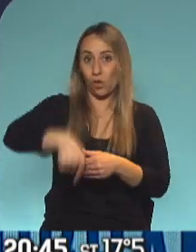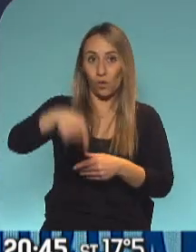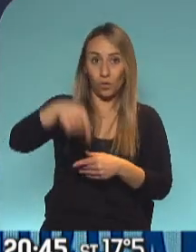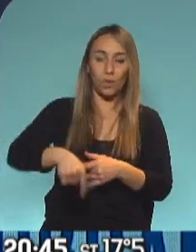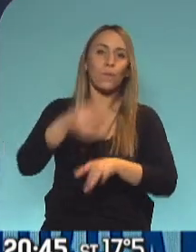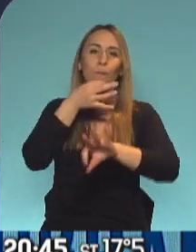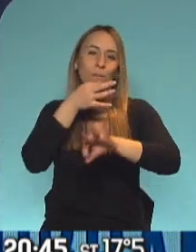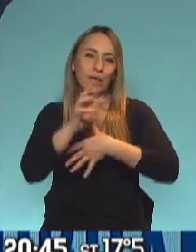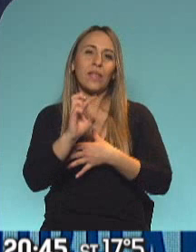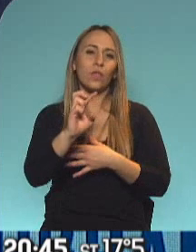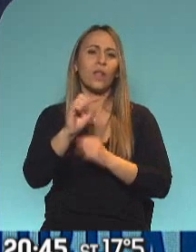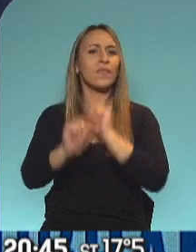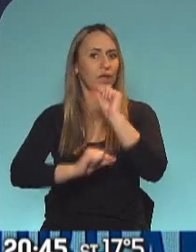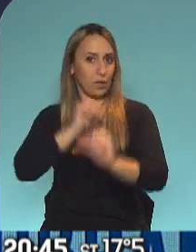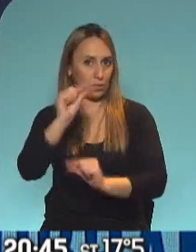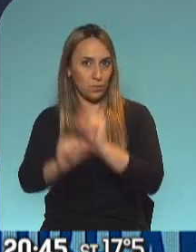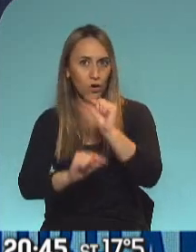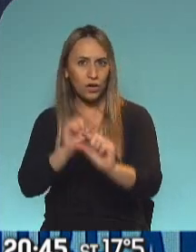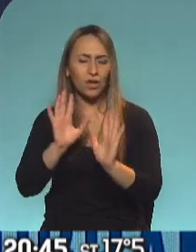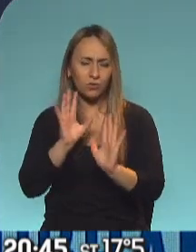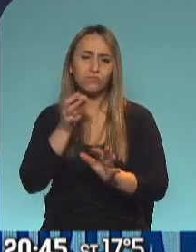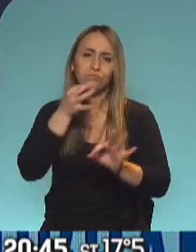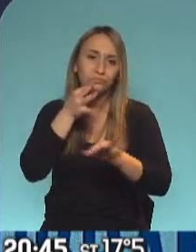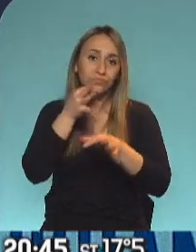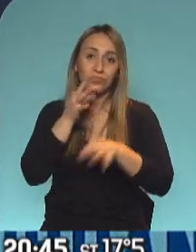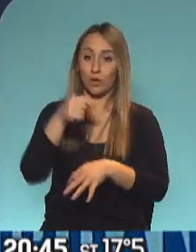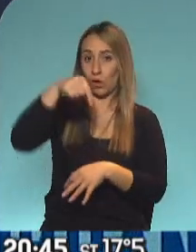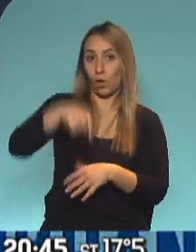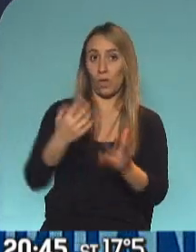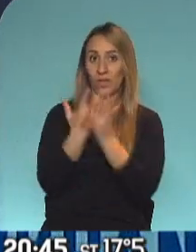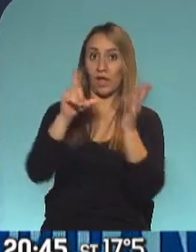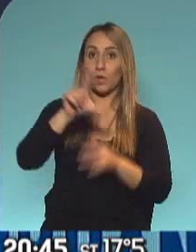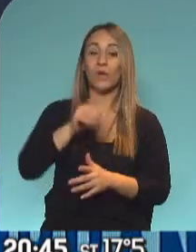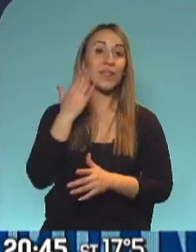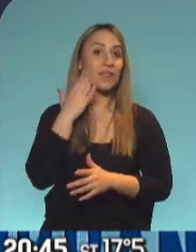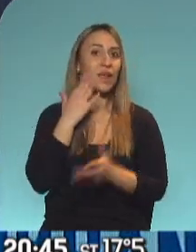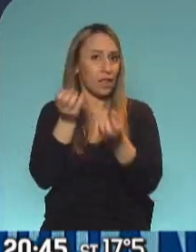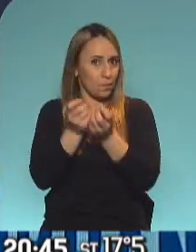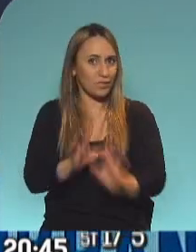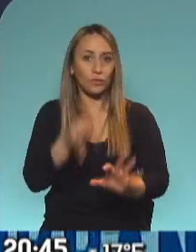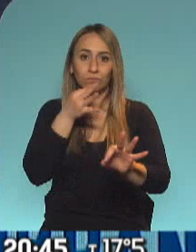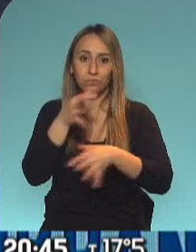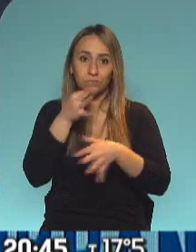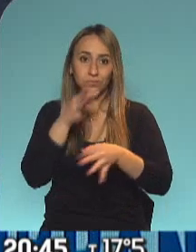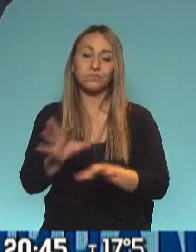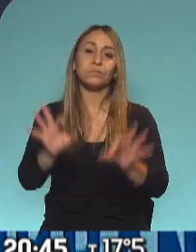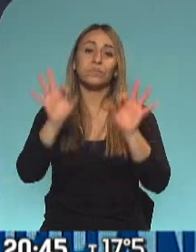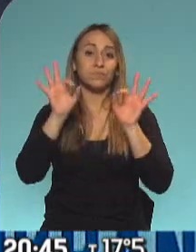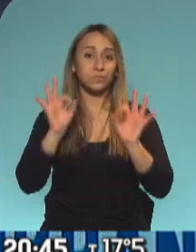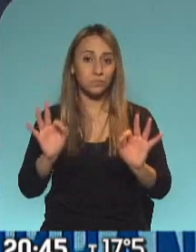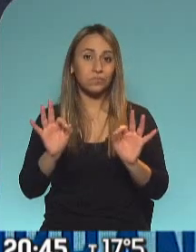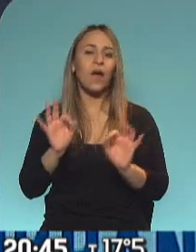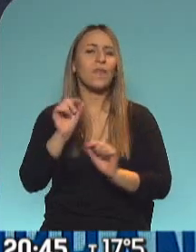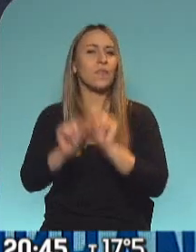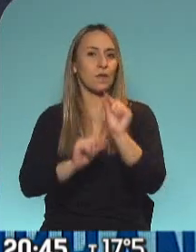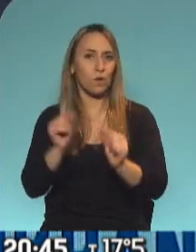de a poquito, paulatinamente, hoy, a partir del lunes a la tarde. Entonces podemos hablar de que ya la venta de la divisa extranjera